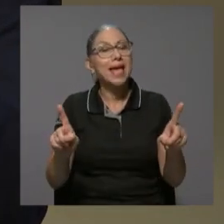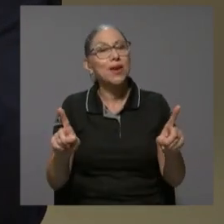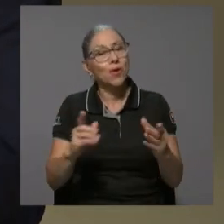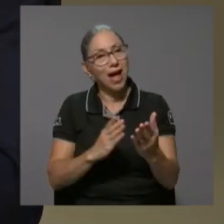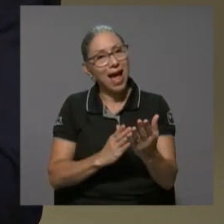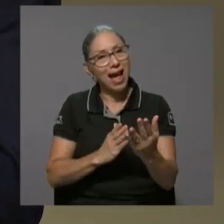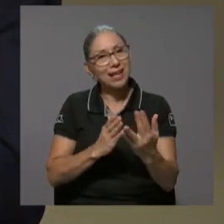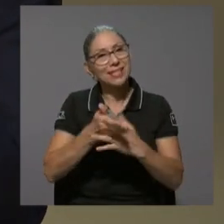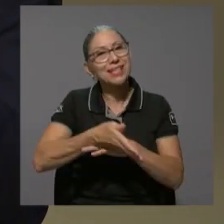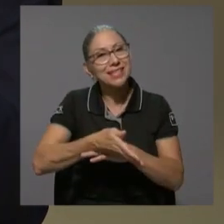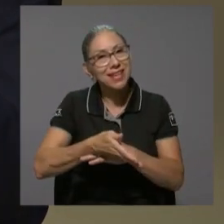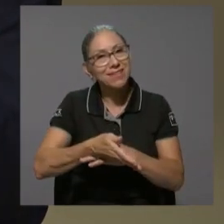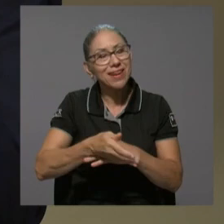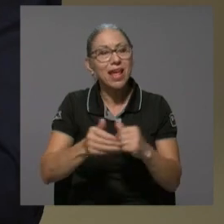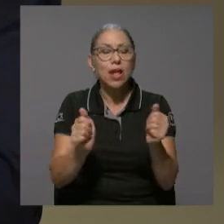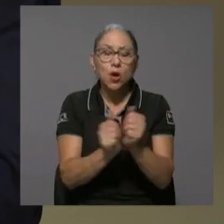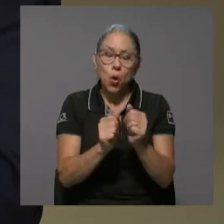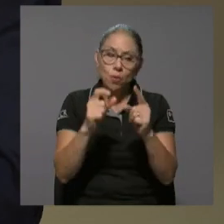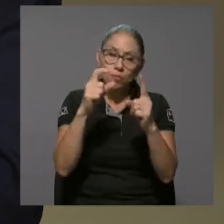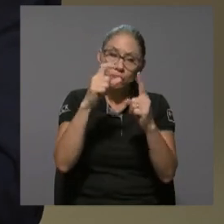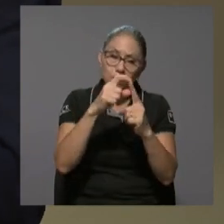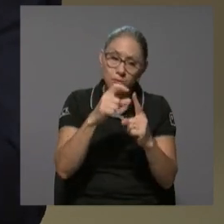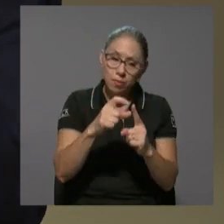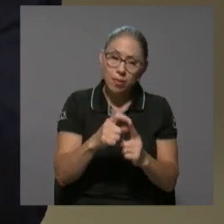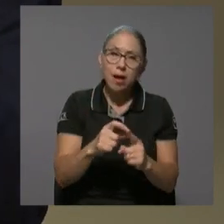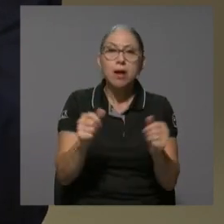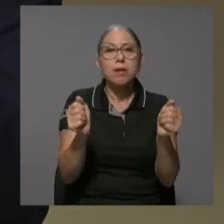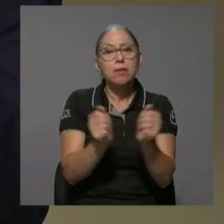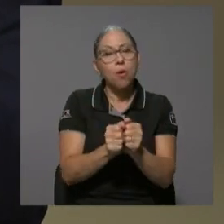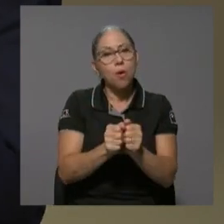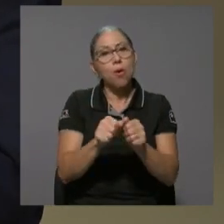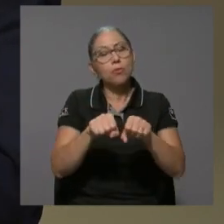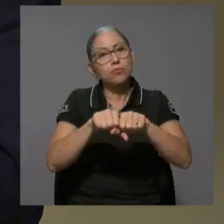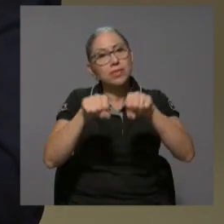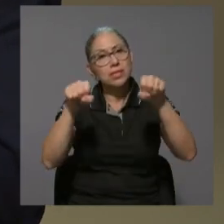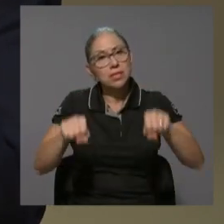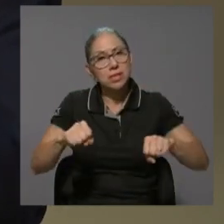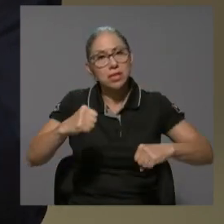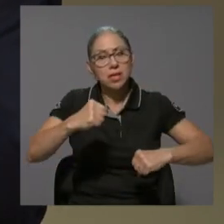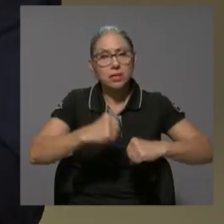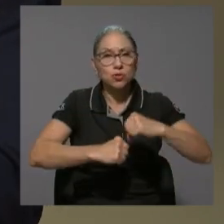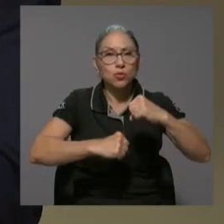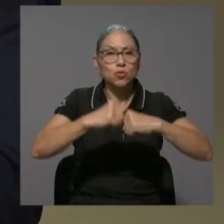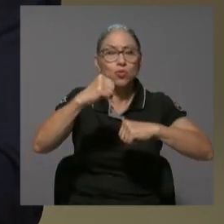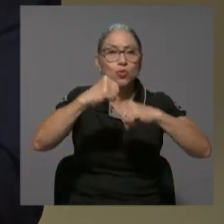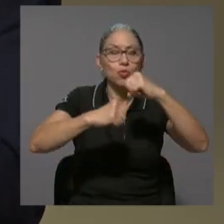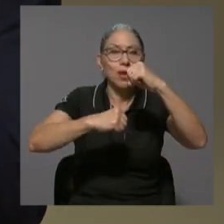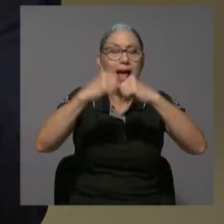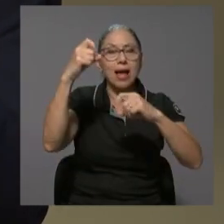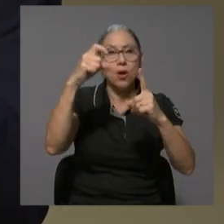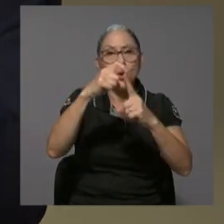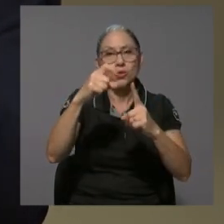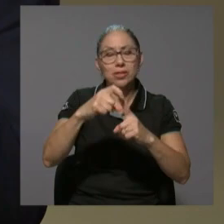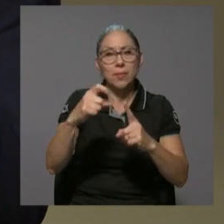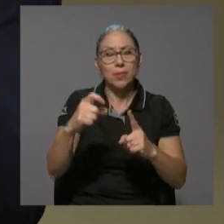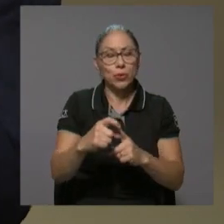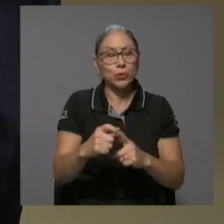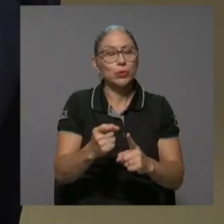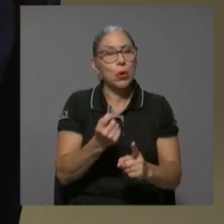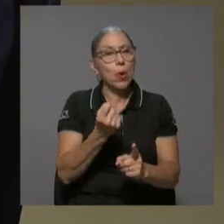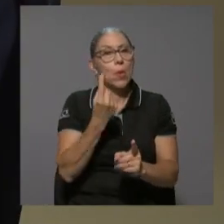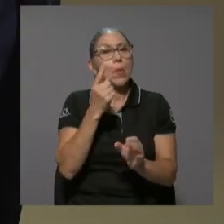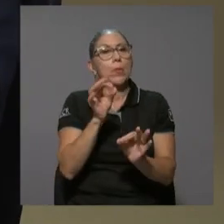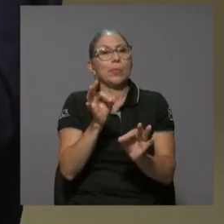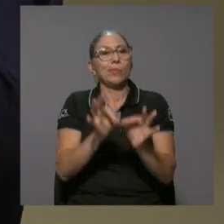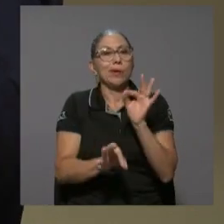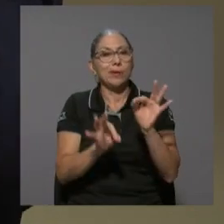vista del lenguaje, de la estructura y del planteamiento de los conceptos. Pero lo que quería llegar